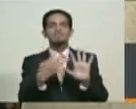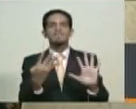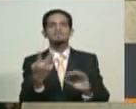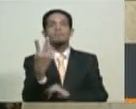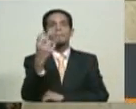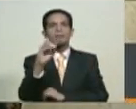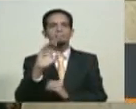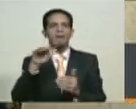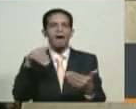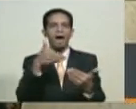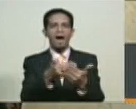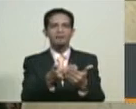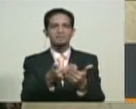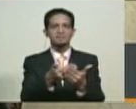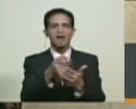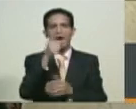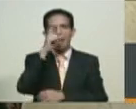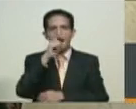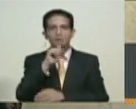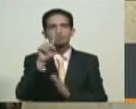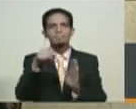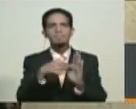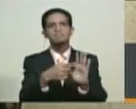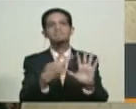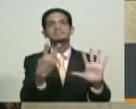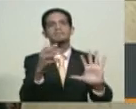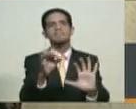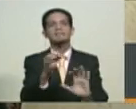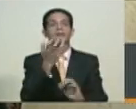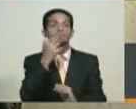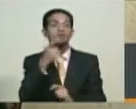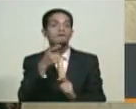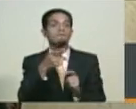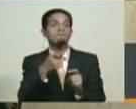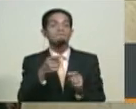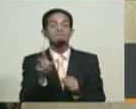fue el principal país productor y exportador de petróleo del mundo.